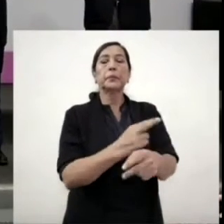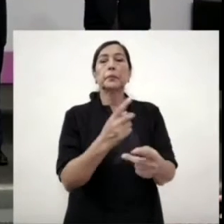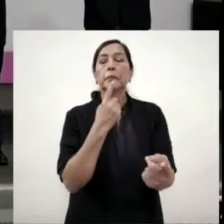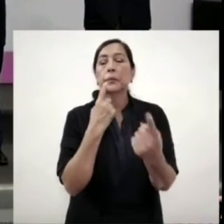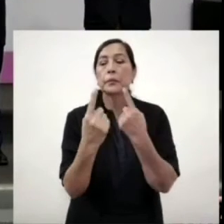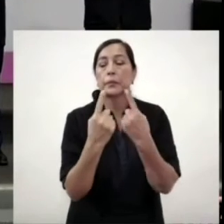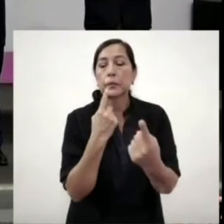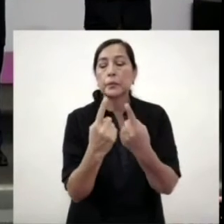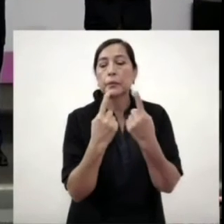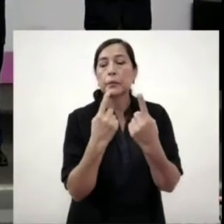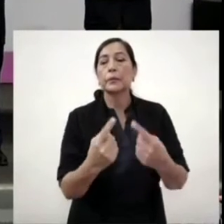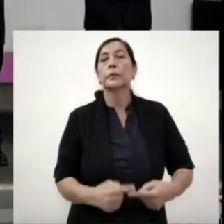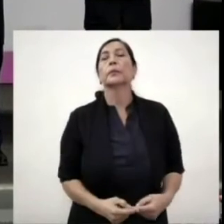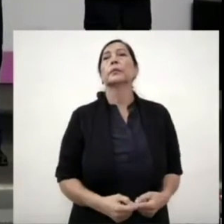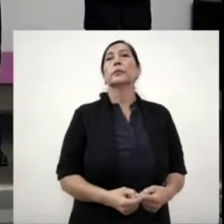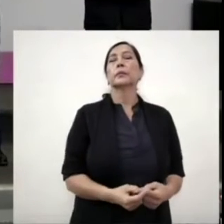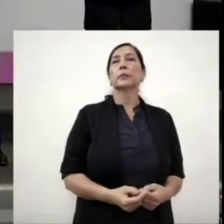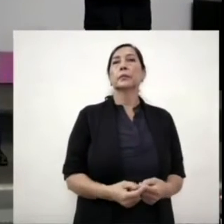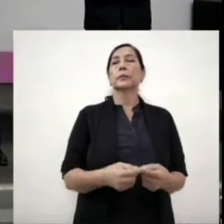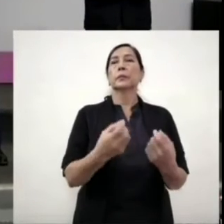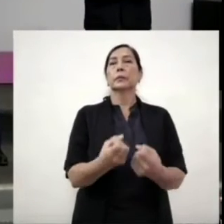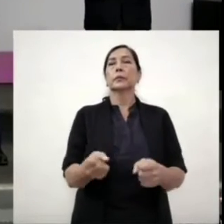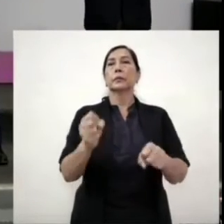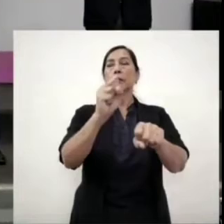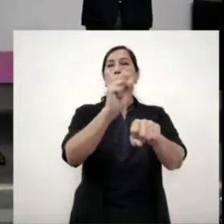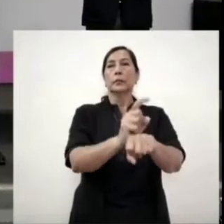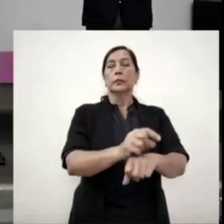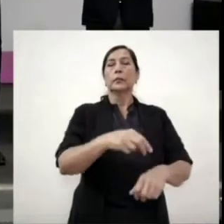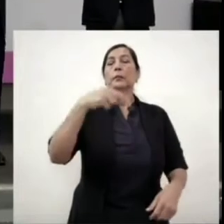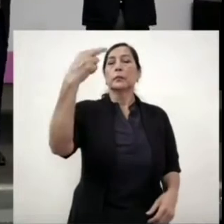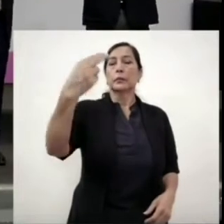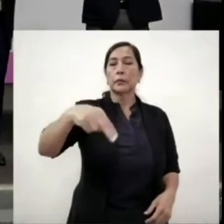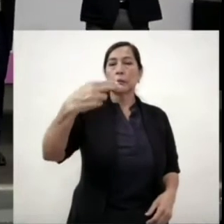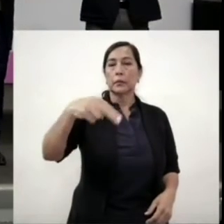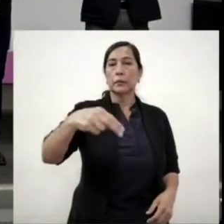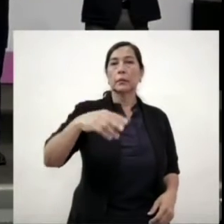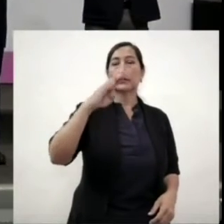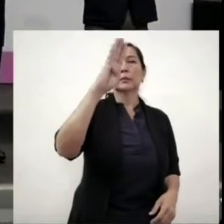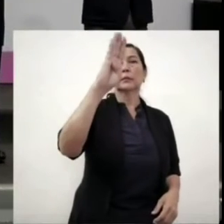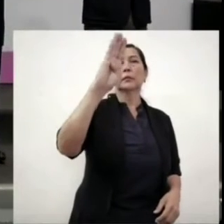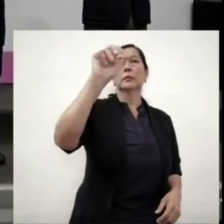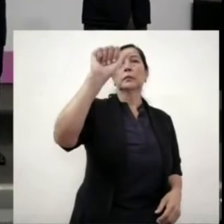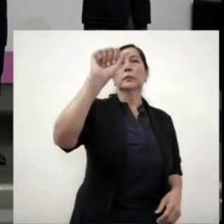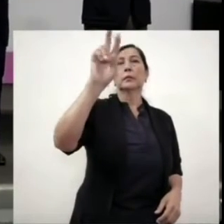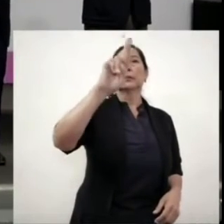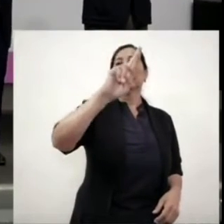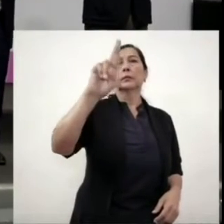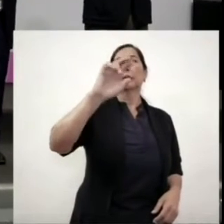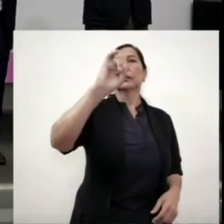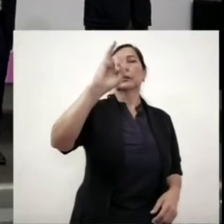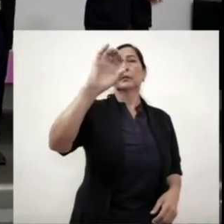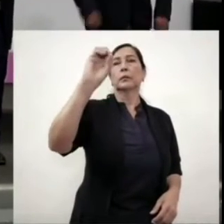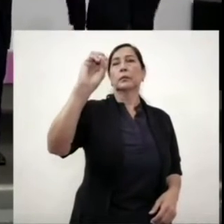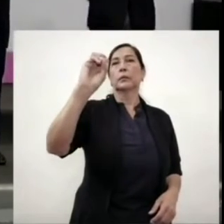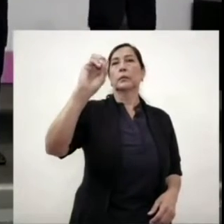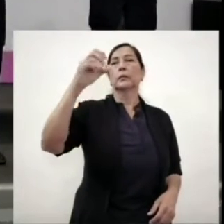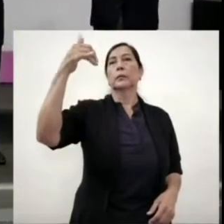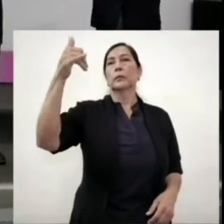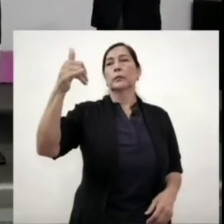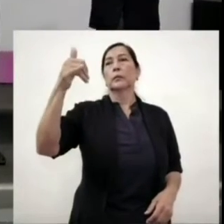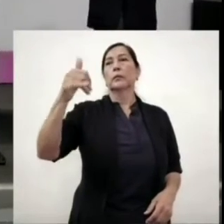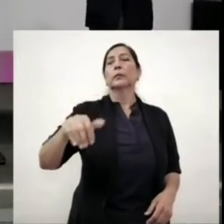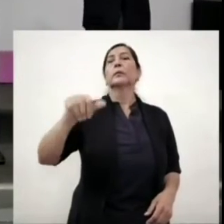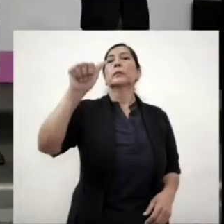Barrio Bienestar, que va a dar inicio aquí en Zamora, que tiene que ver con